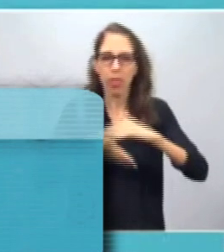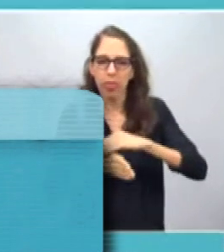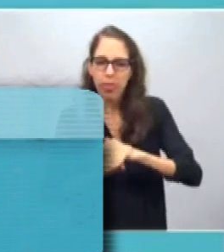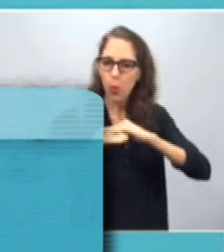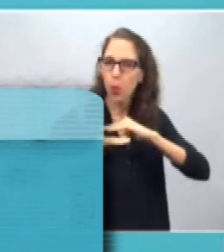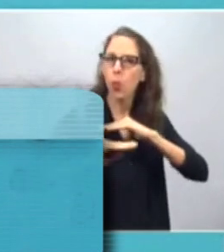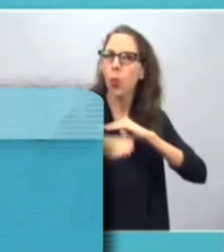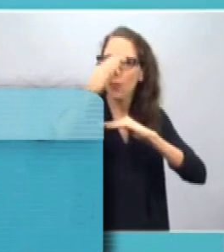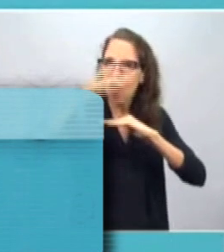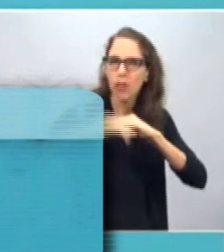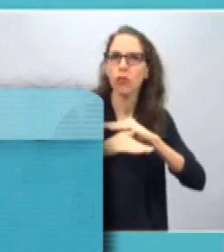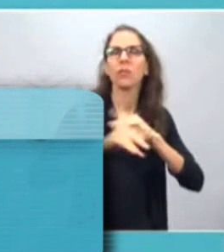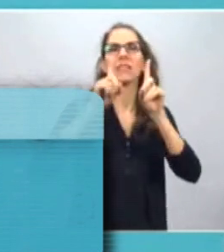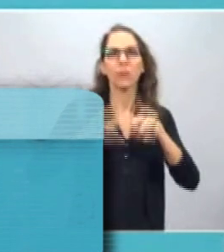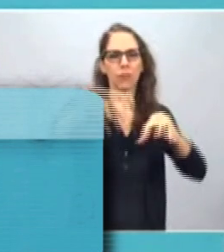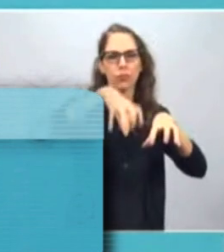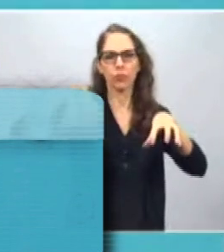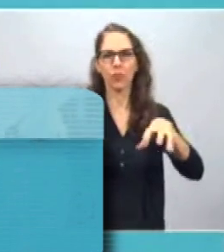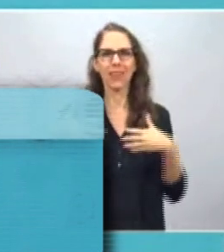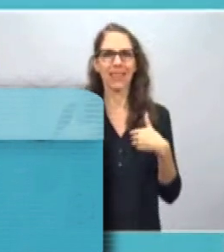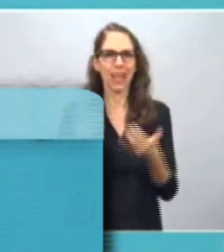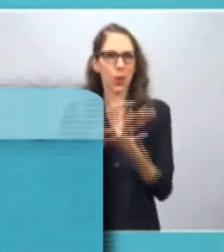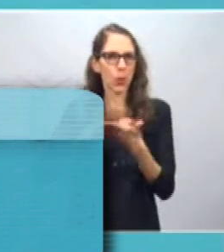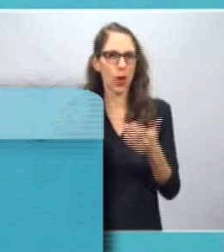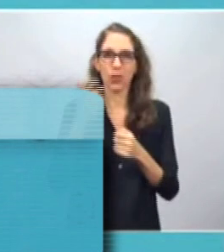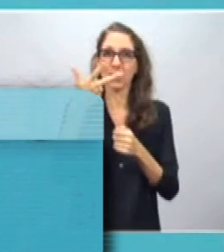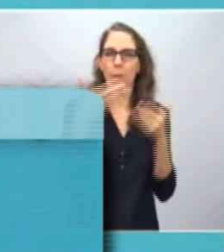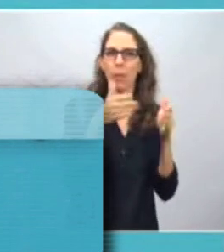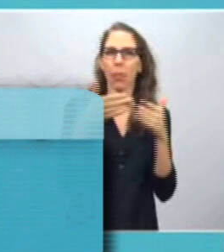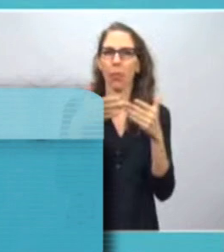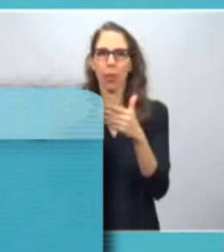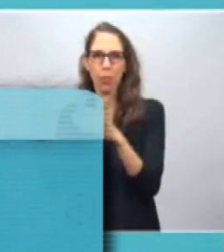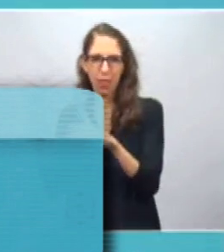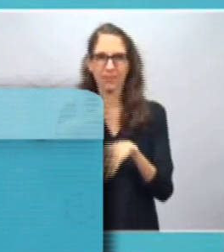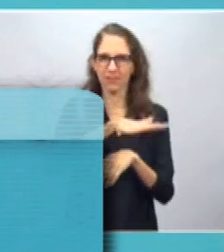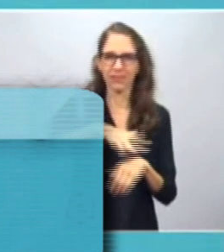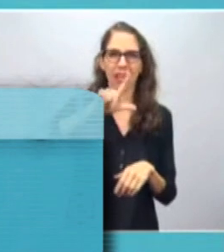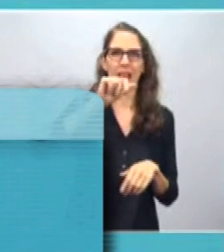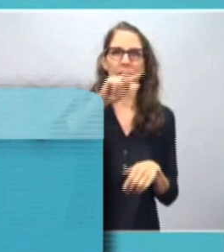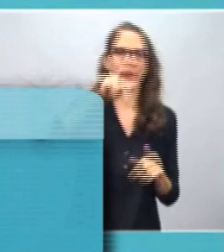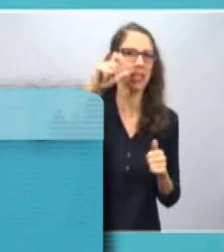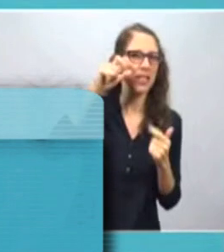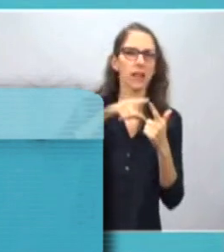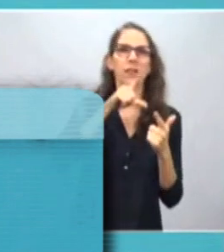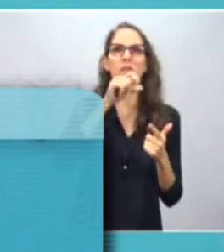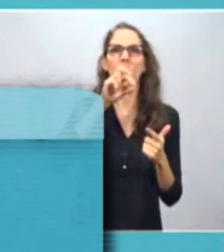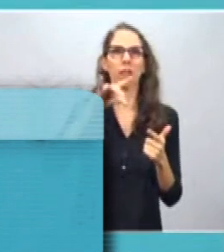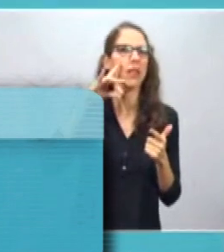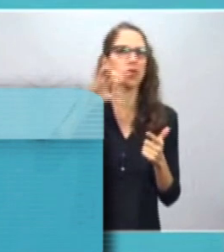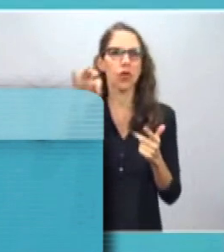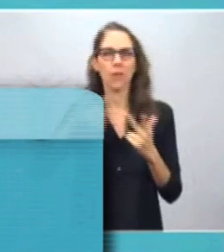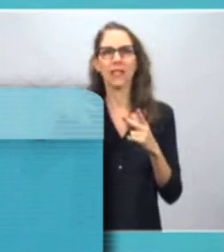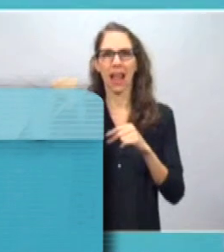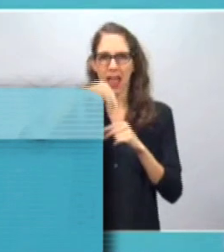tres centros de atención primaria para la salud en tres distritos distintos, en General Lavalle, en Tordillo y en